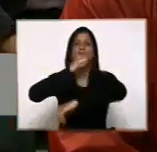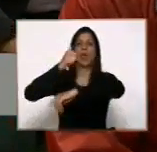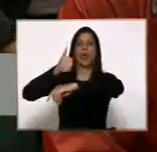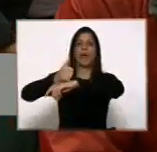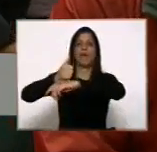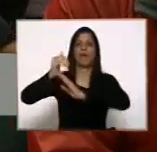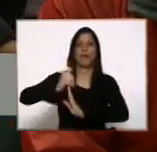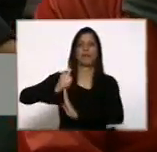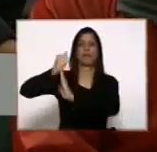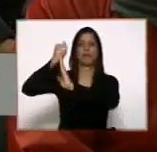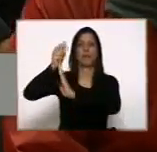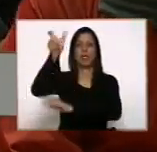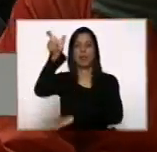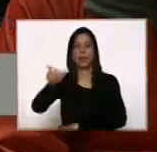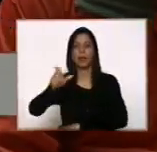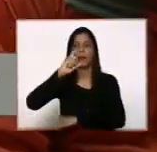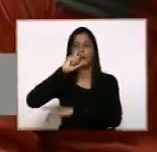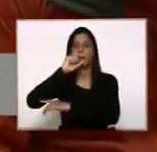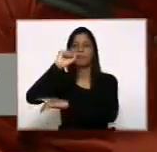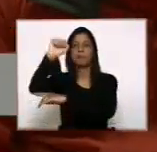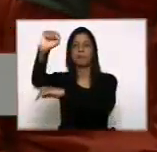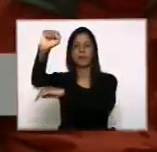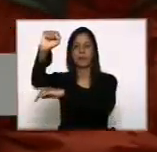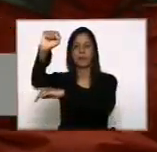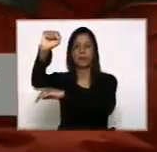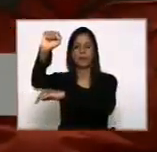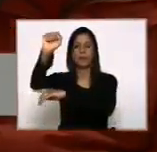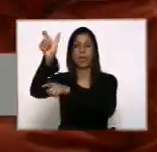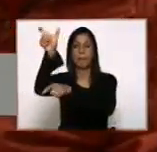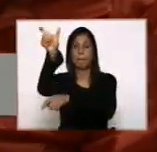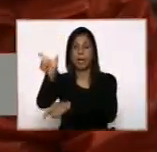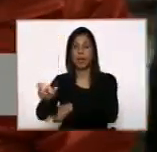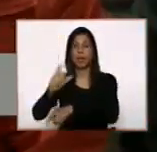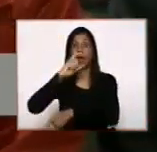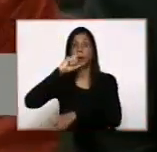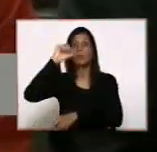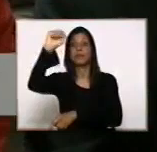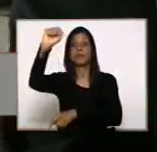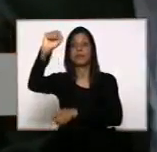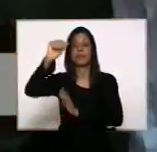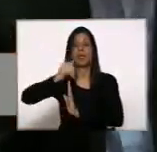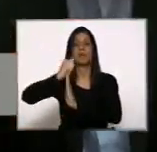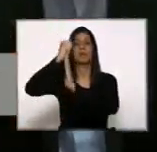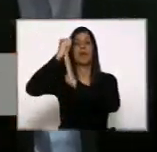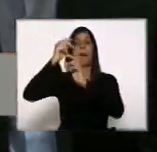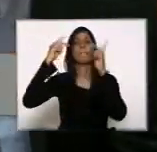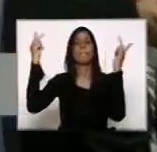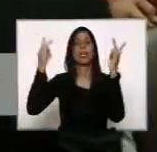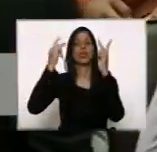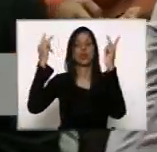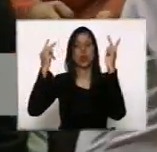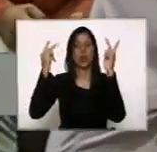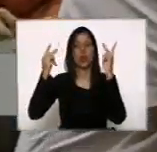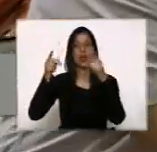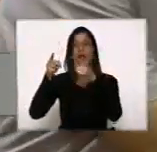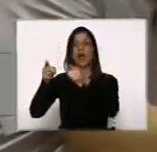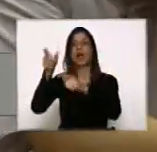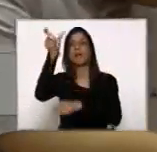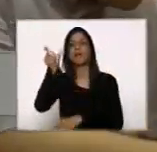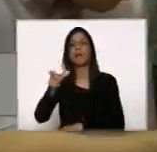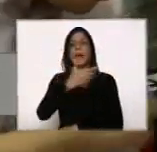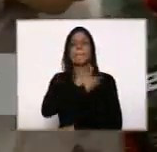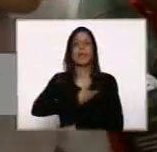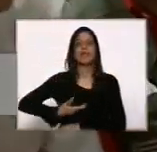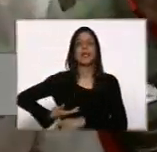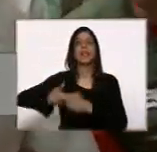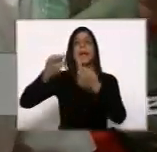líder, Nicolás Maduro. Ese hombre conductor de victoria, ese hombre presidente de la